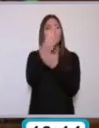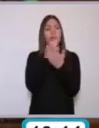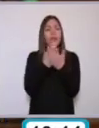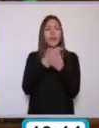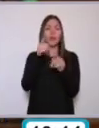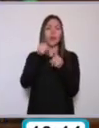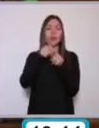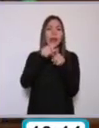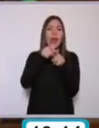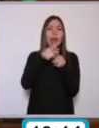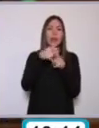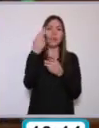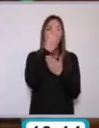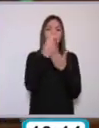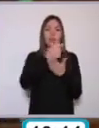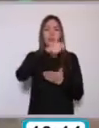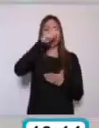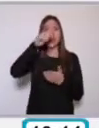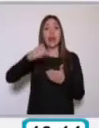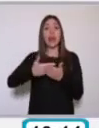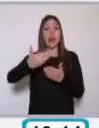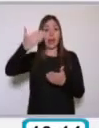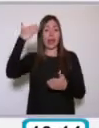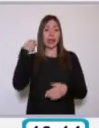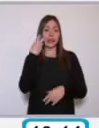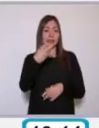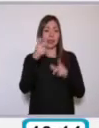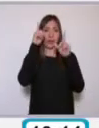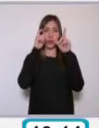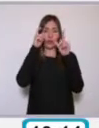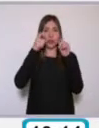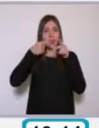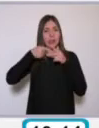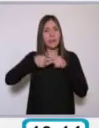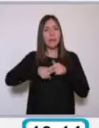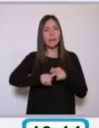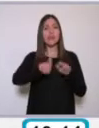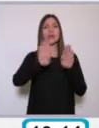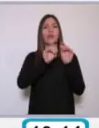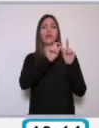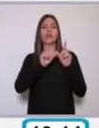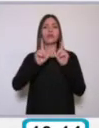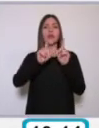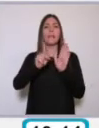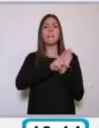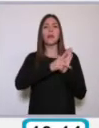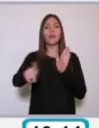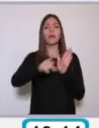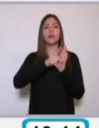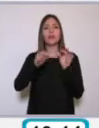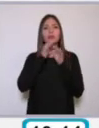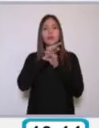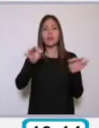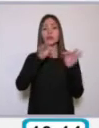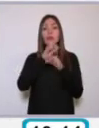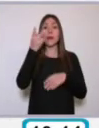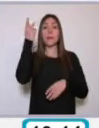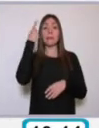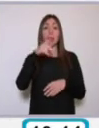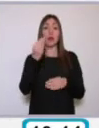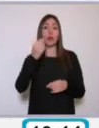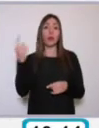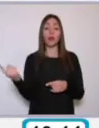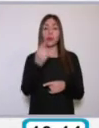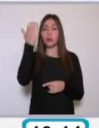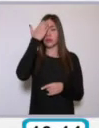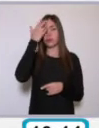grabados. Porque en ese momento la prensa, pues la fotografía empezaba ya a hacer lo que ilustraba los diarios, pero pues no estaba tan en auge.